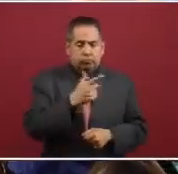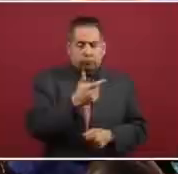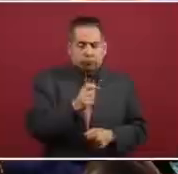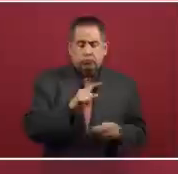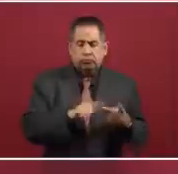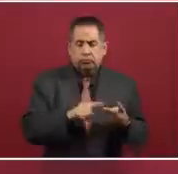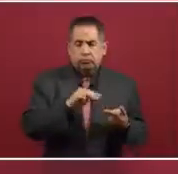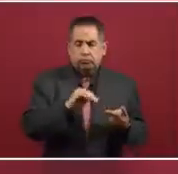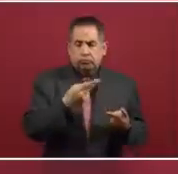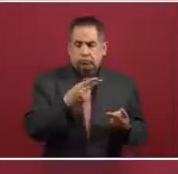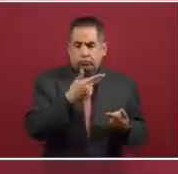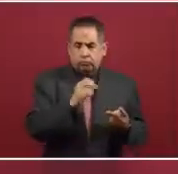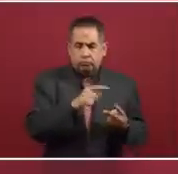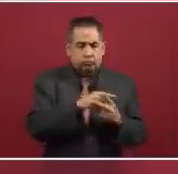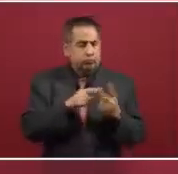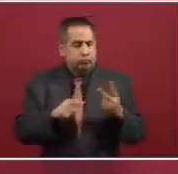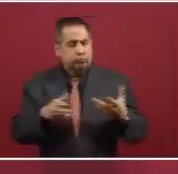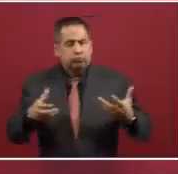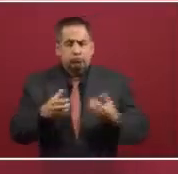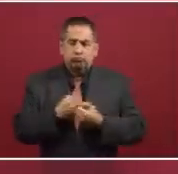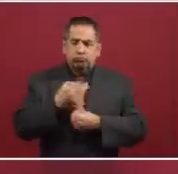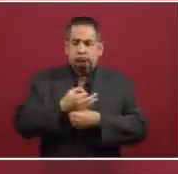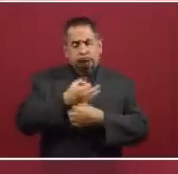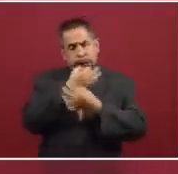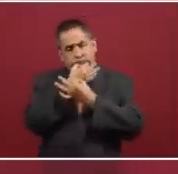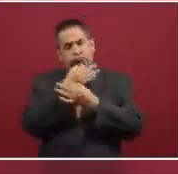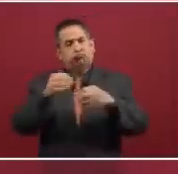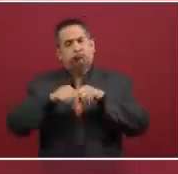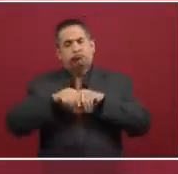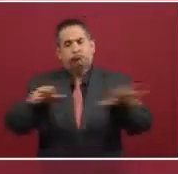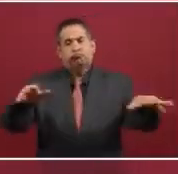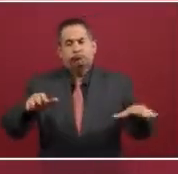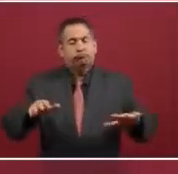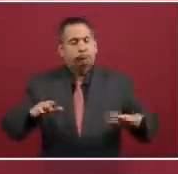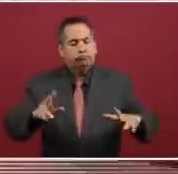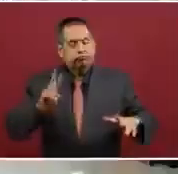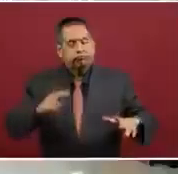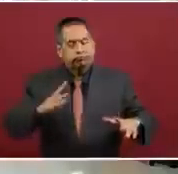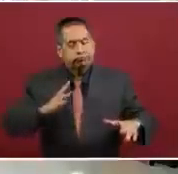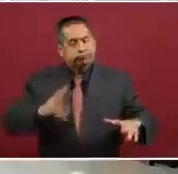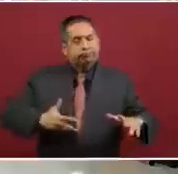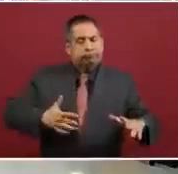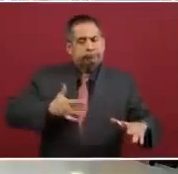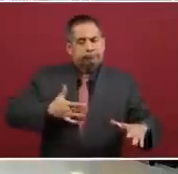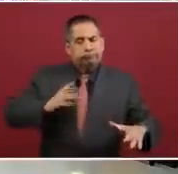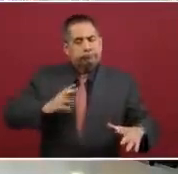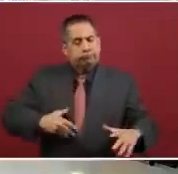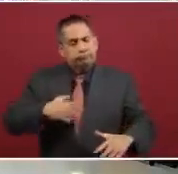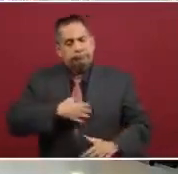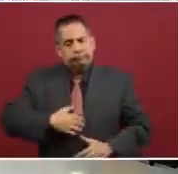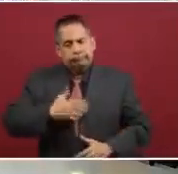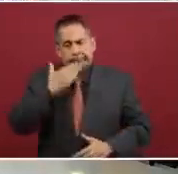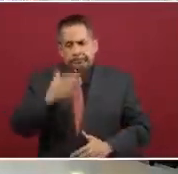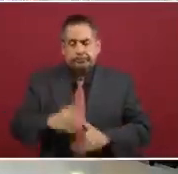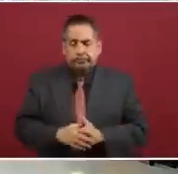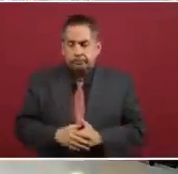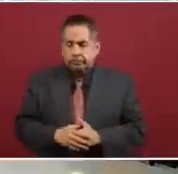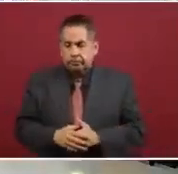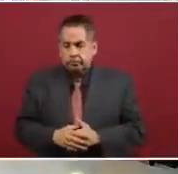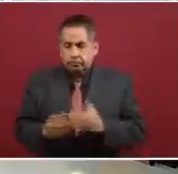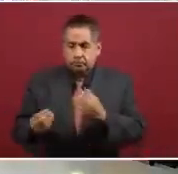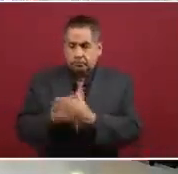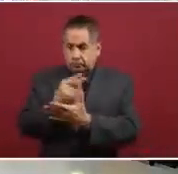Mizuho para este anuncio tan importante y que nos llena de orgullo. Este nuevo crédito